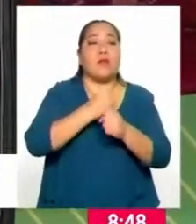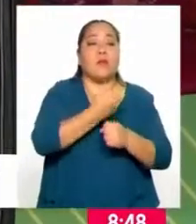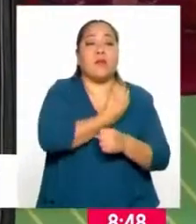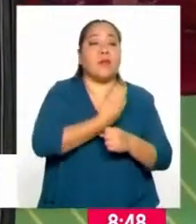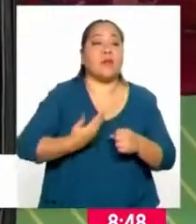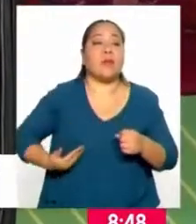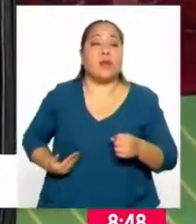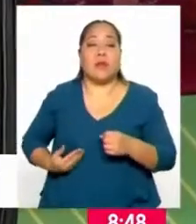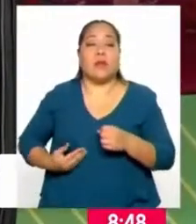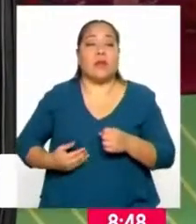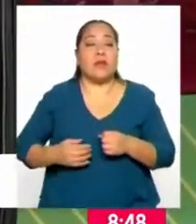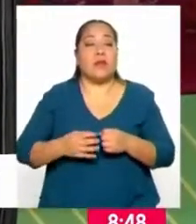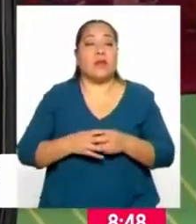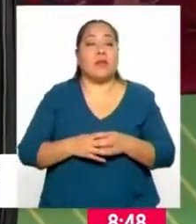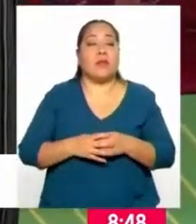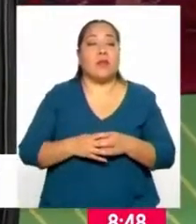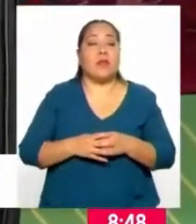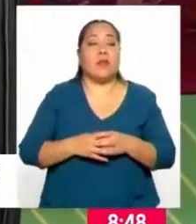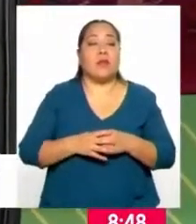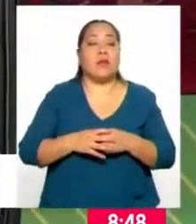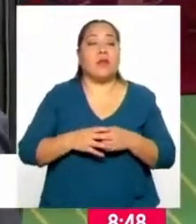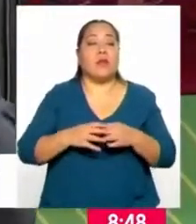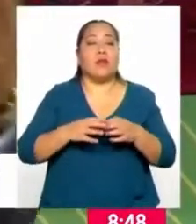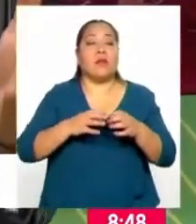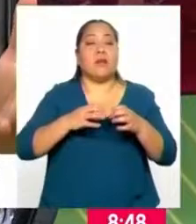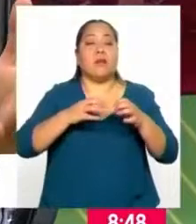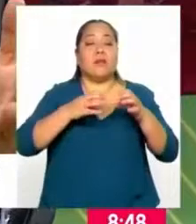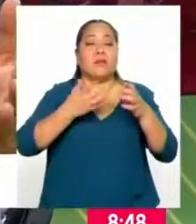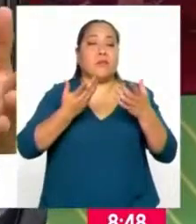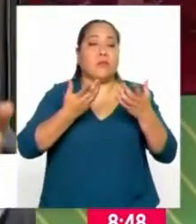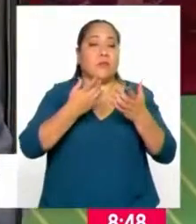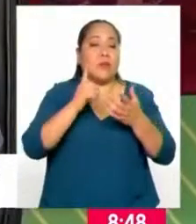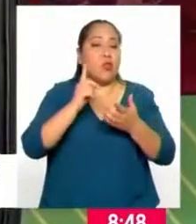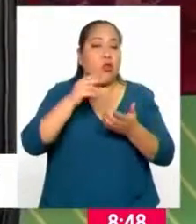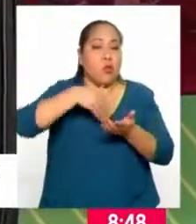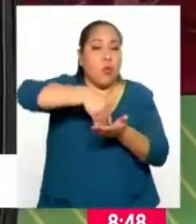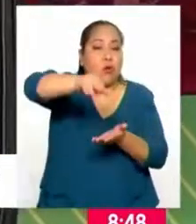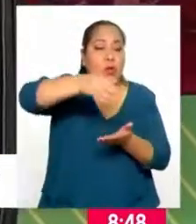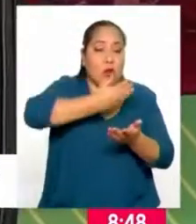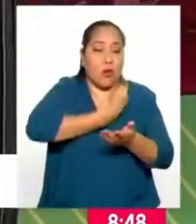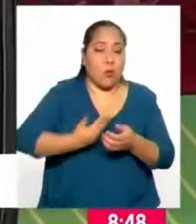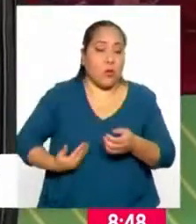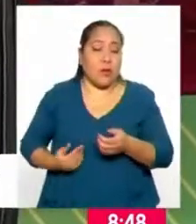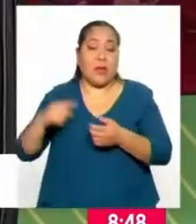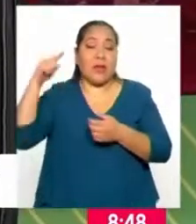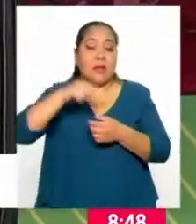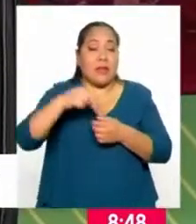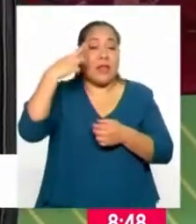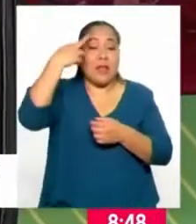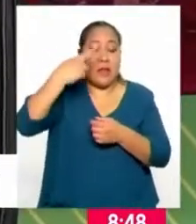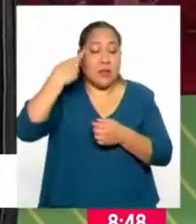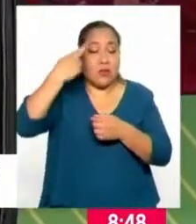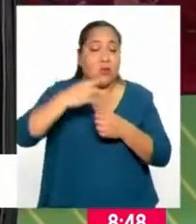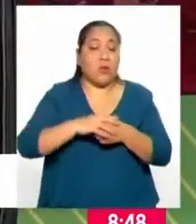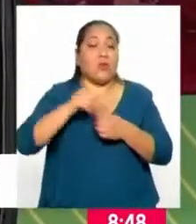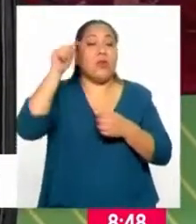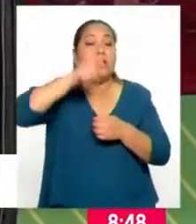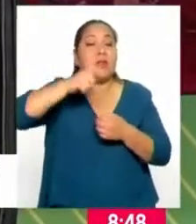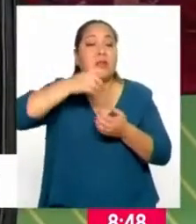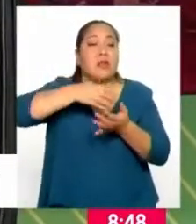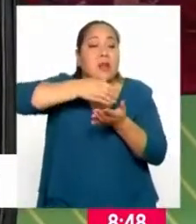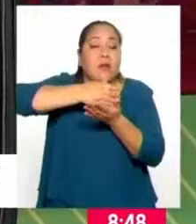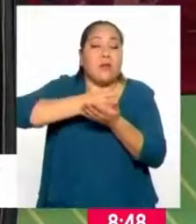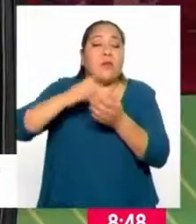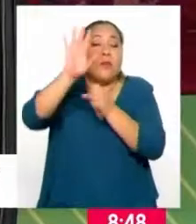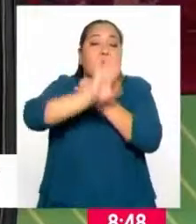lo que se está pretendiendo es que el presidente deje de serlo, entonces con mayor razón, ¿no es cierto?, deben extremarse